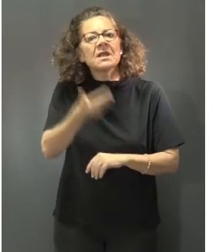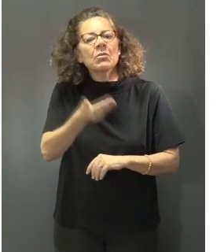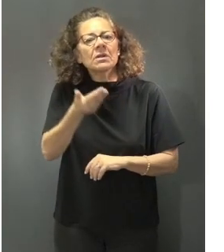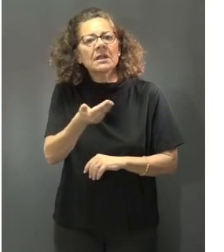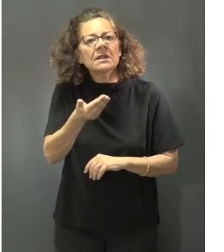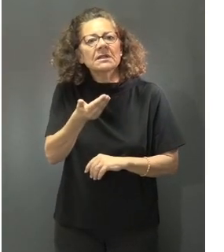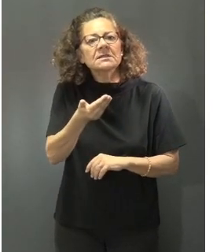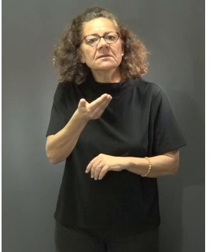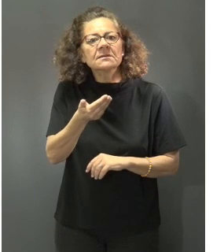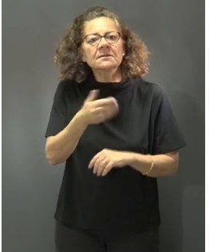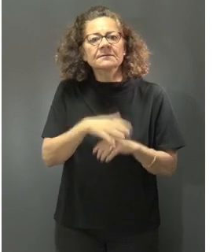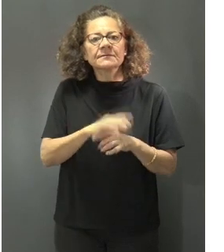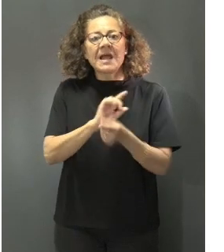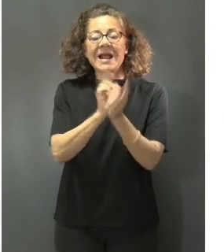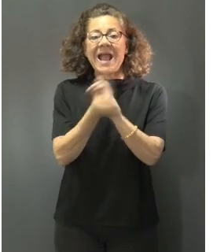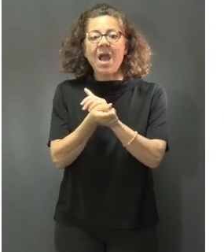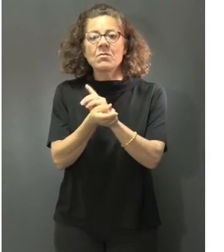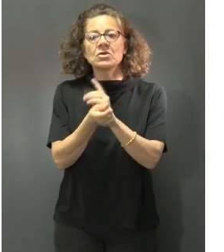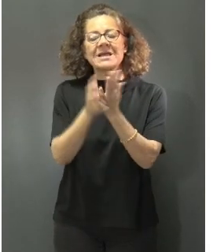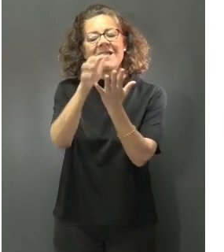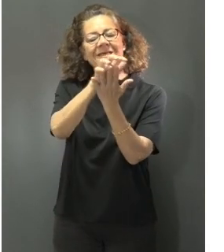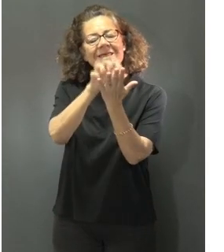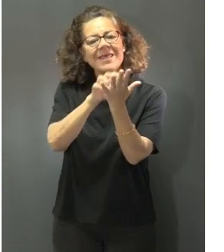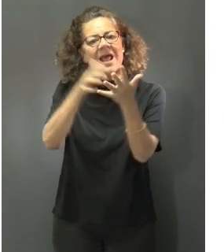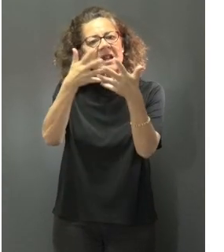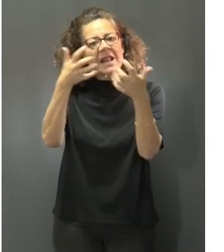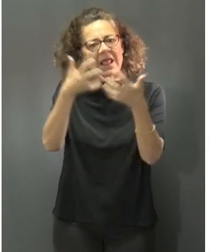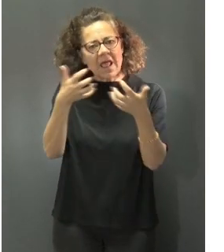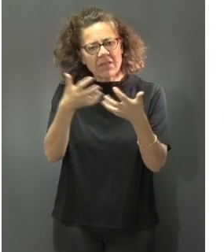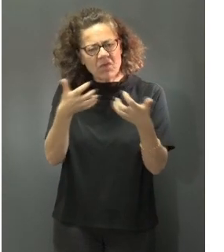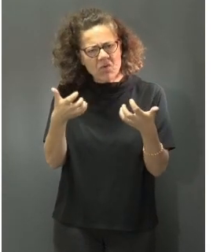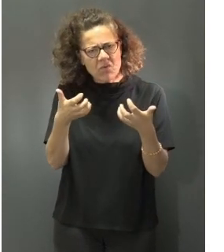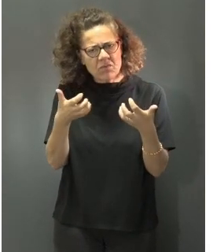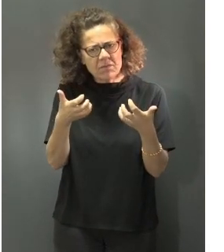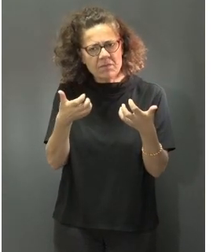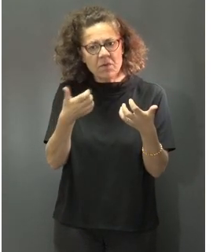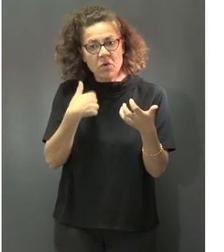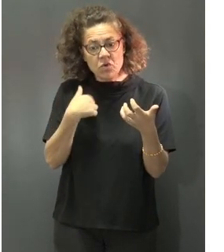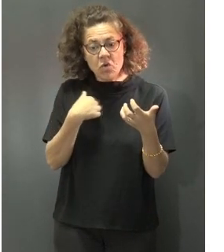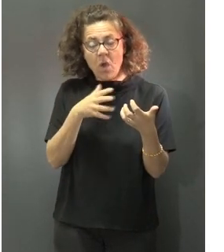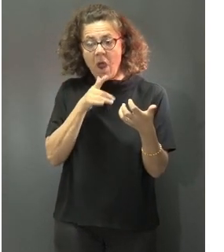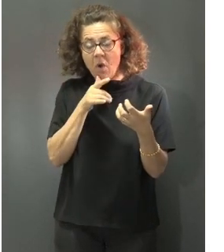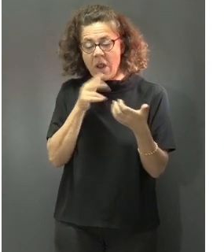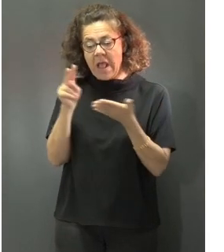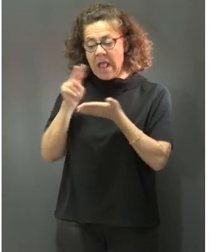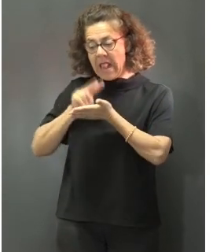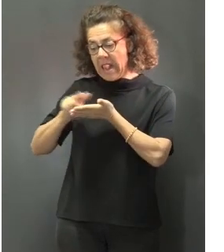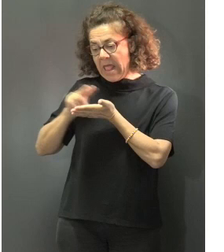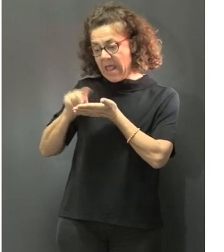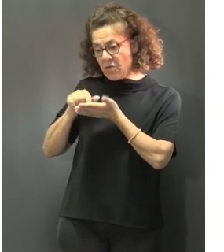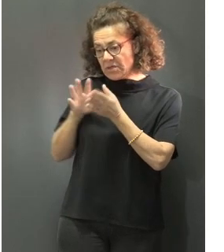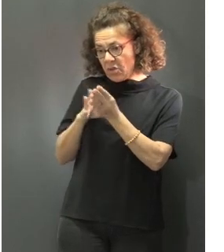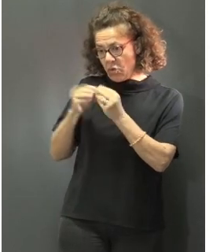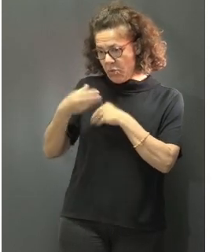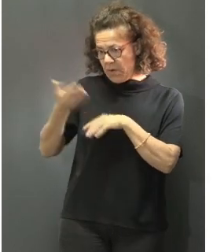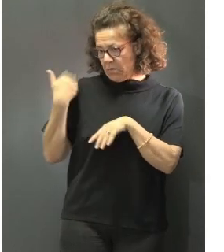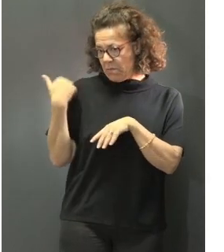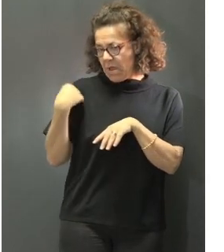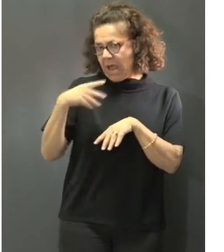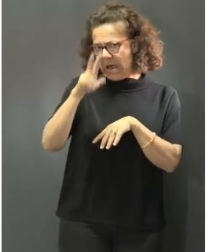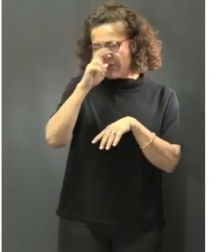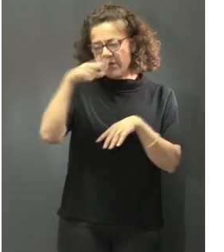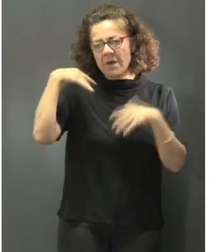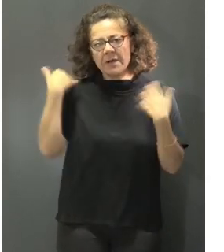son cambios de redacción. Es decir, yo he vuelto ahora a leer ese documento antiguo y